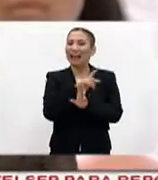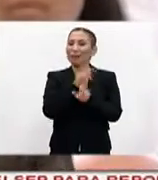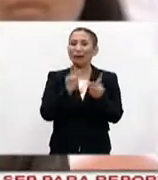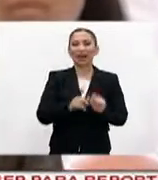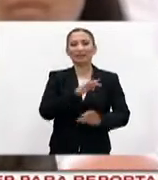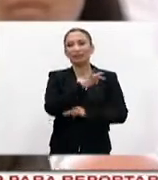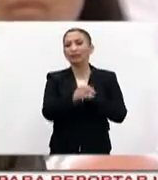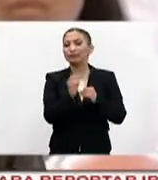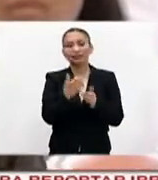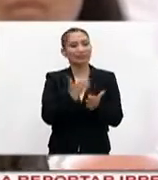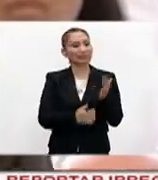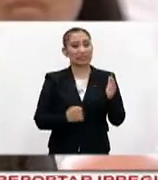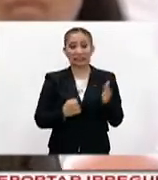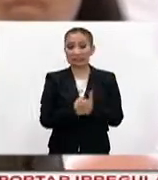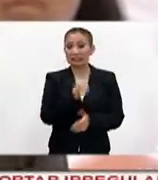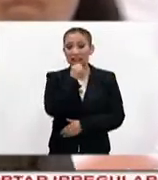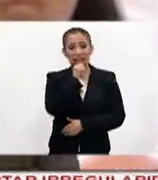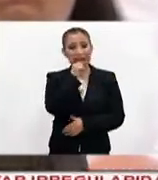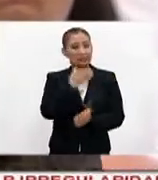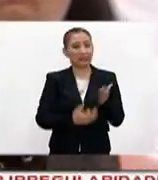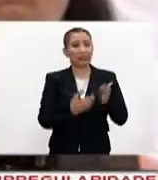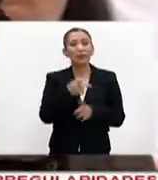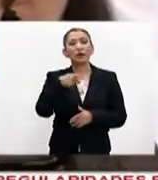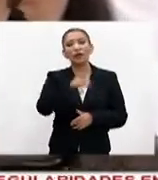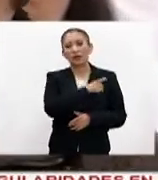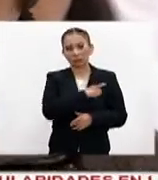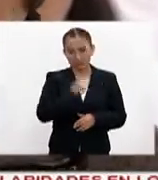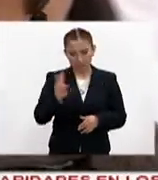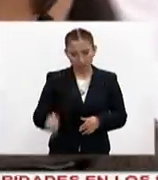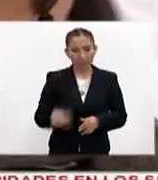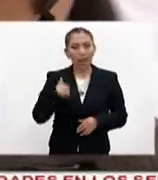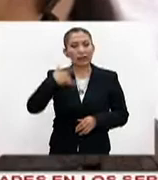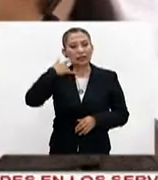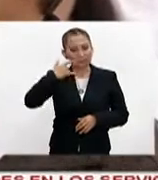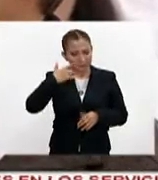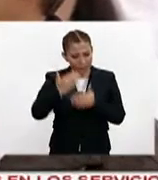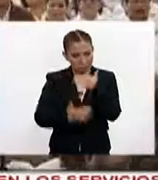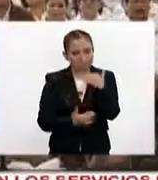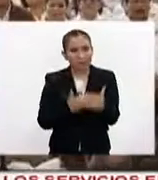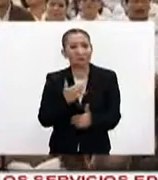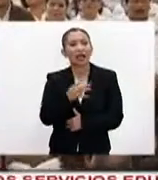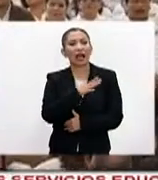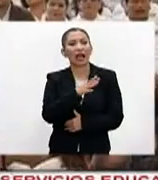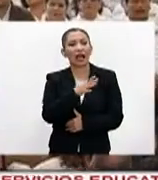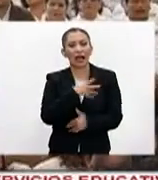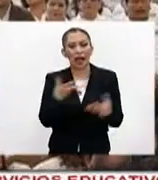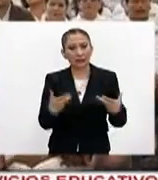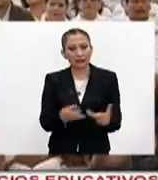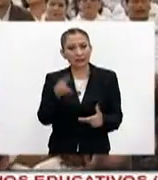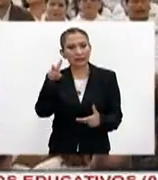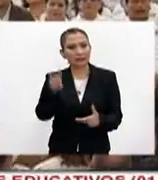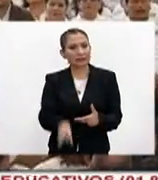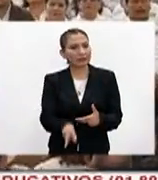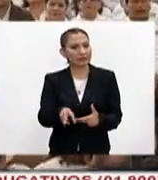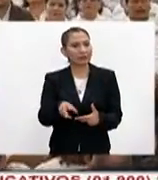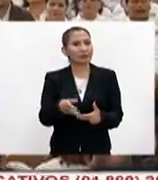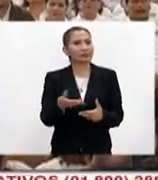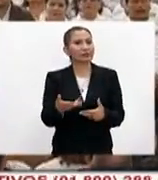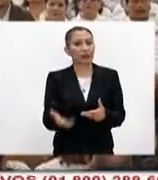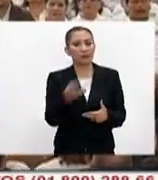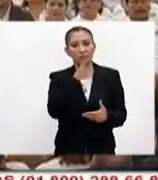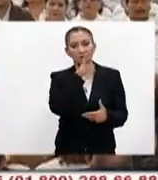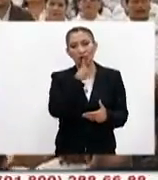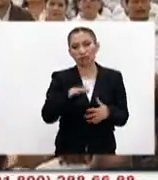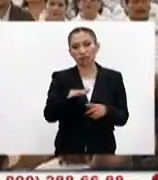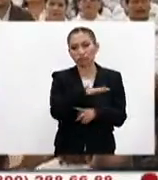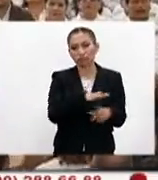no estamos todavía satisfechos, pero sí hay que decirlo, hemos avanzado, hemos logrado realmente